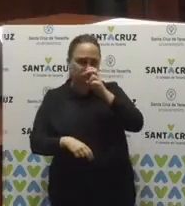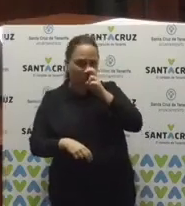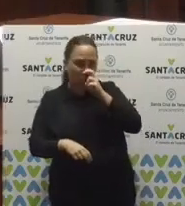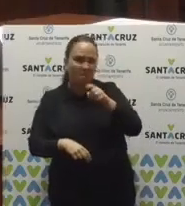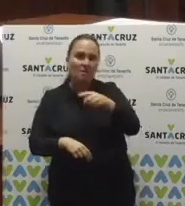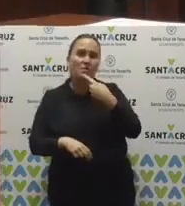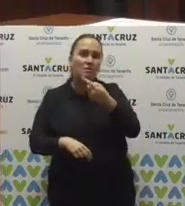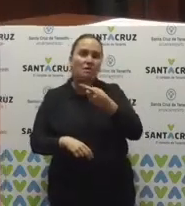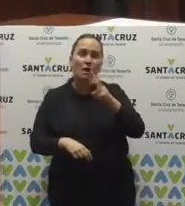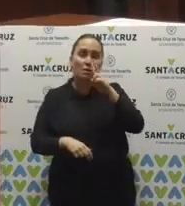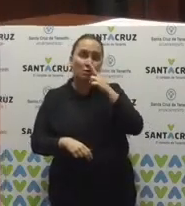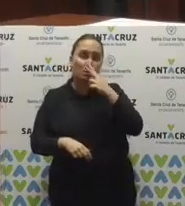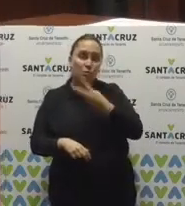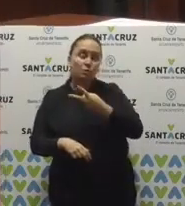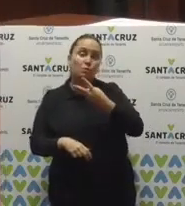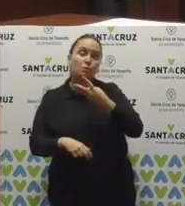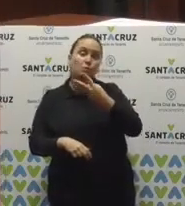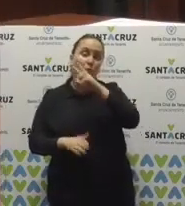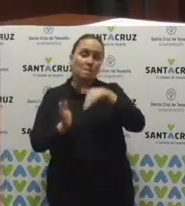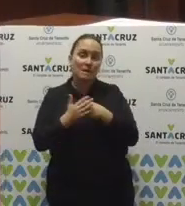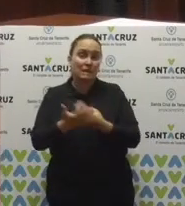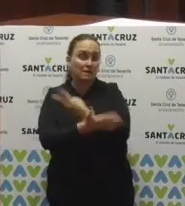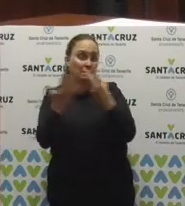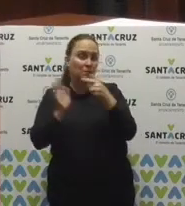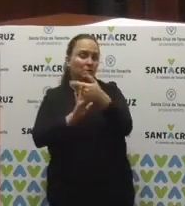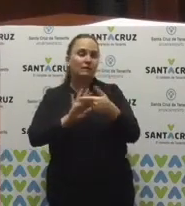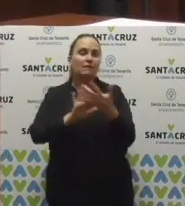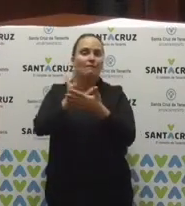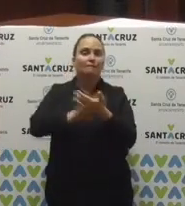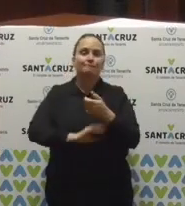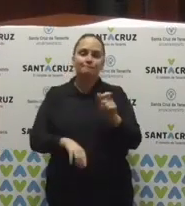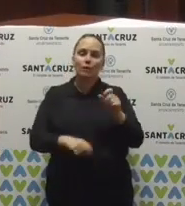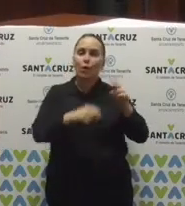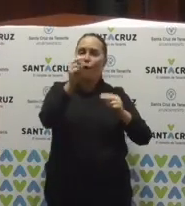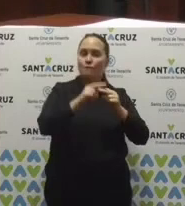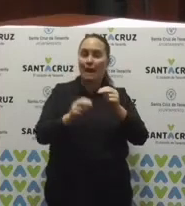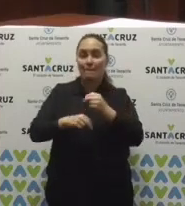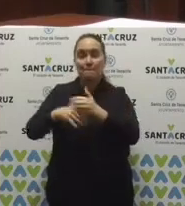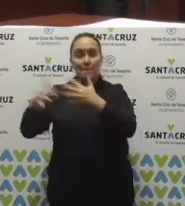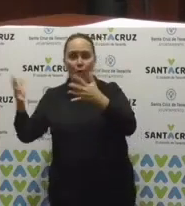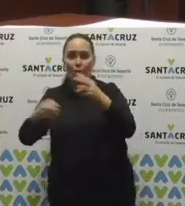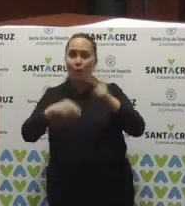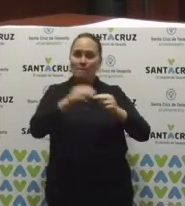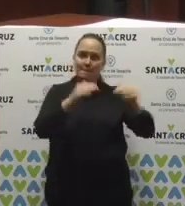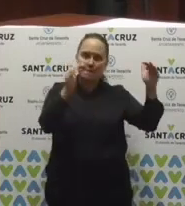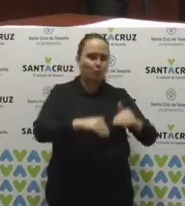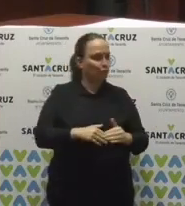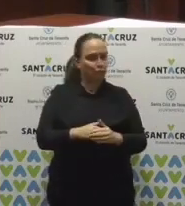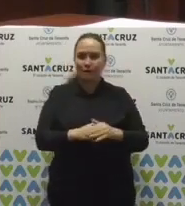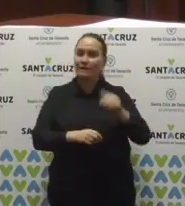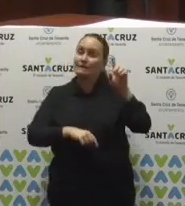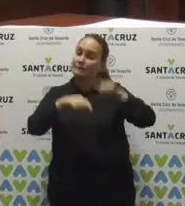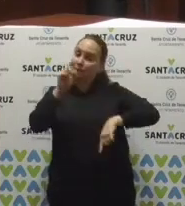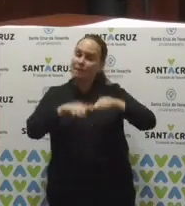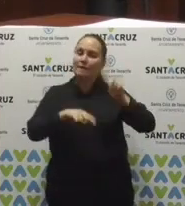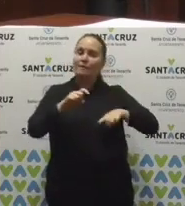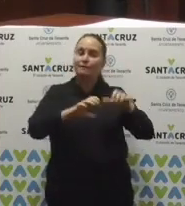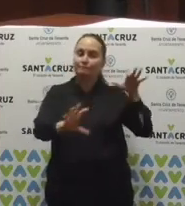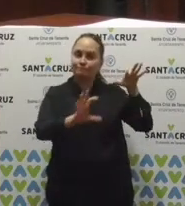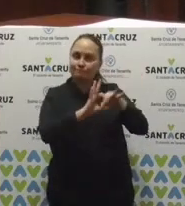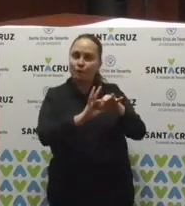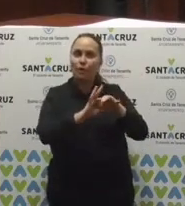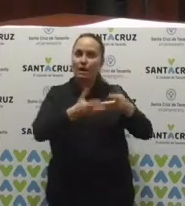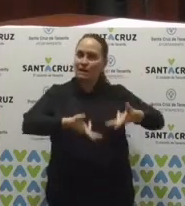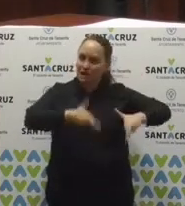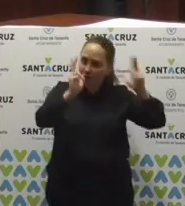sigue haciendo la distinción de obra mayor y obra menor y ahora ya no se hace así se habla de actuaciones urbanísticas sujetas a licencia a actuaciones sujetas a comunicación